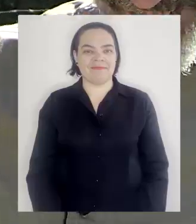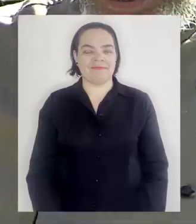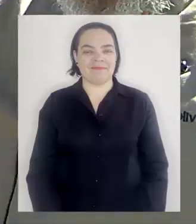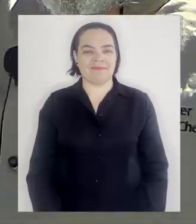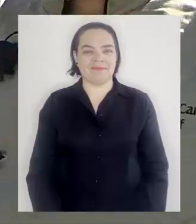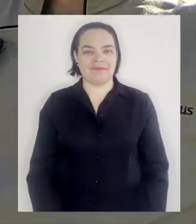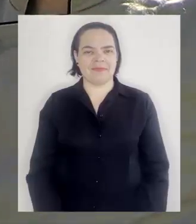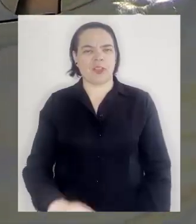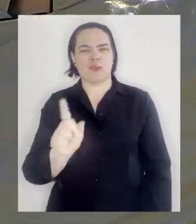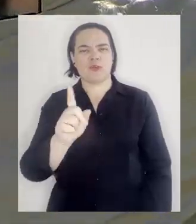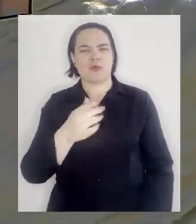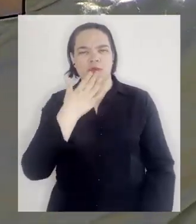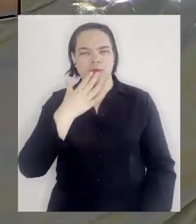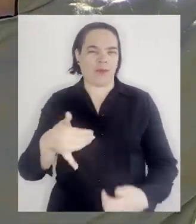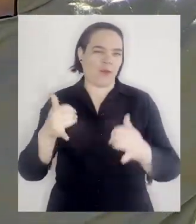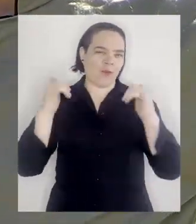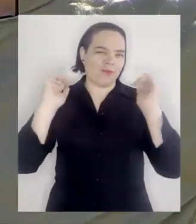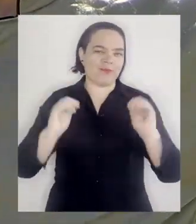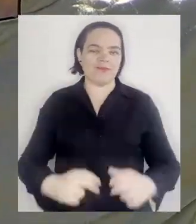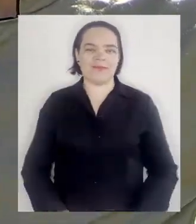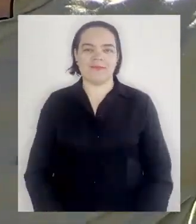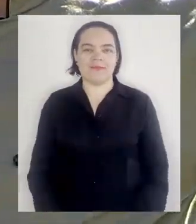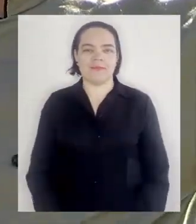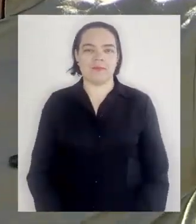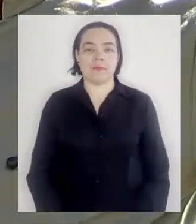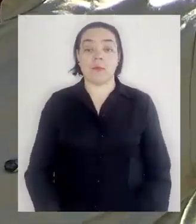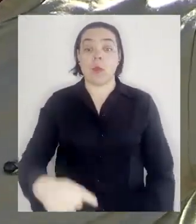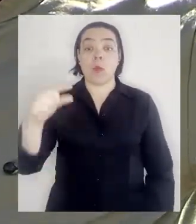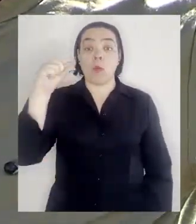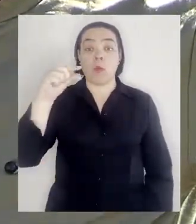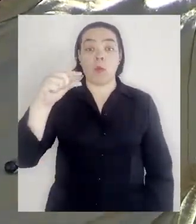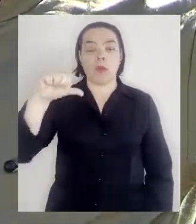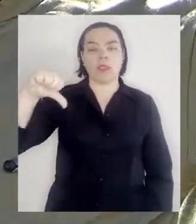Oye, entonces una pizca de aceite